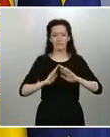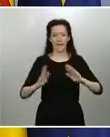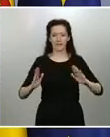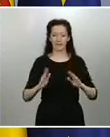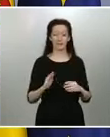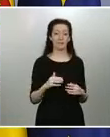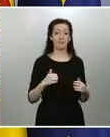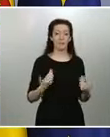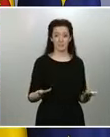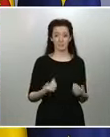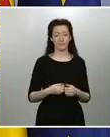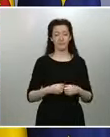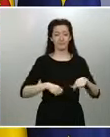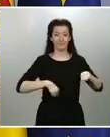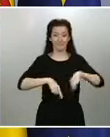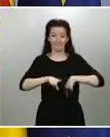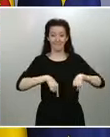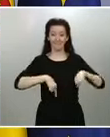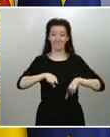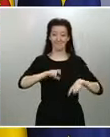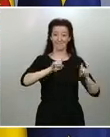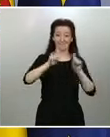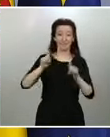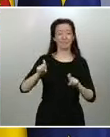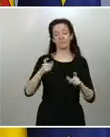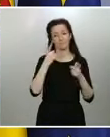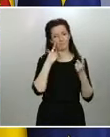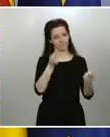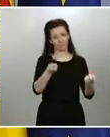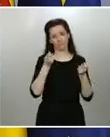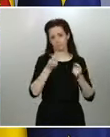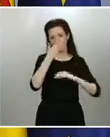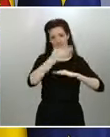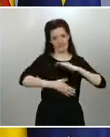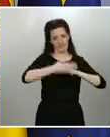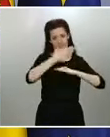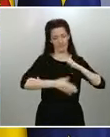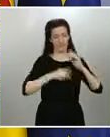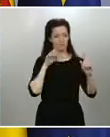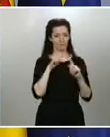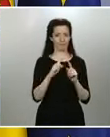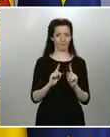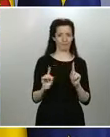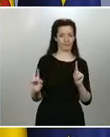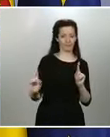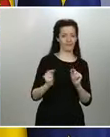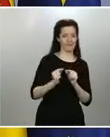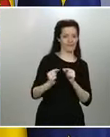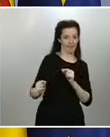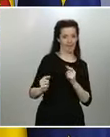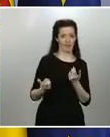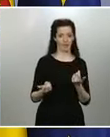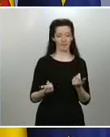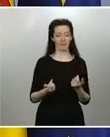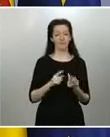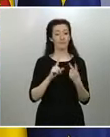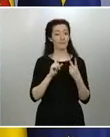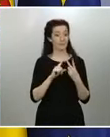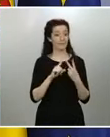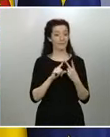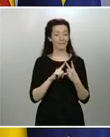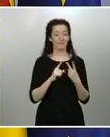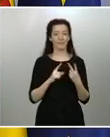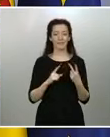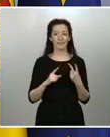social con ese mismo propósito y dos asumir la responsabilidad del estado para compensar aquellas restricciones